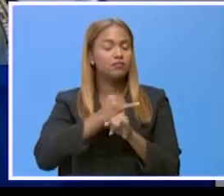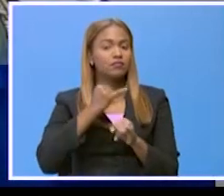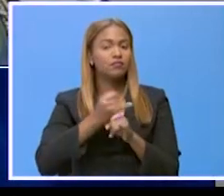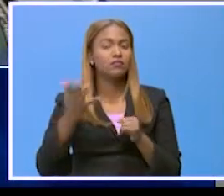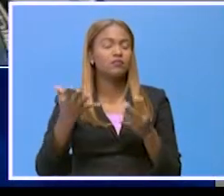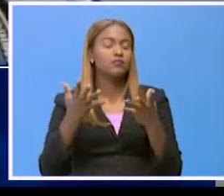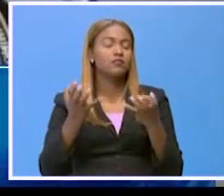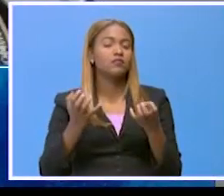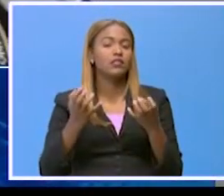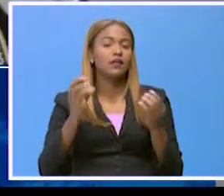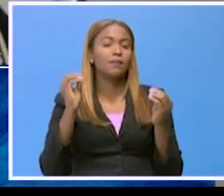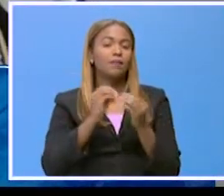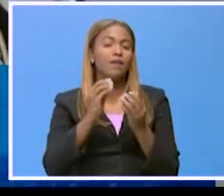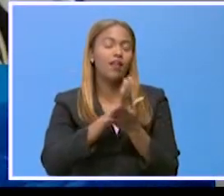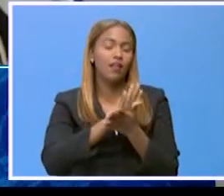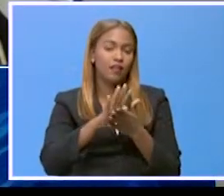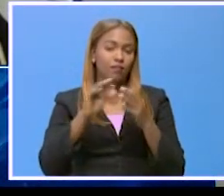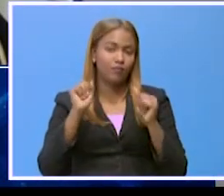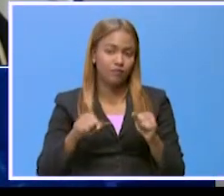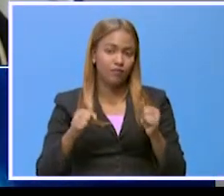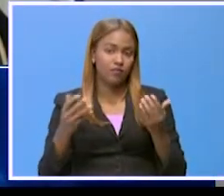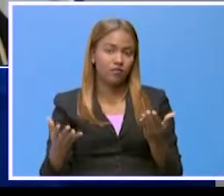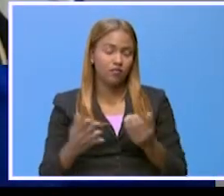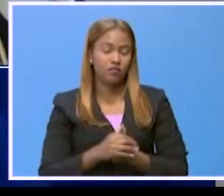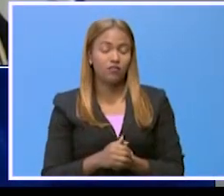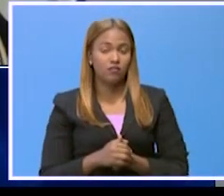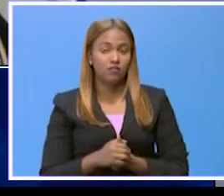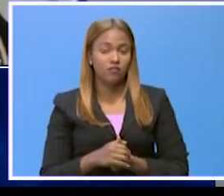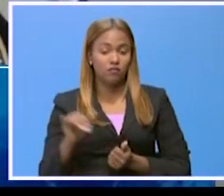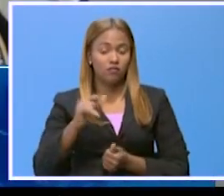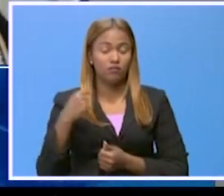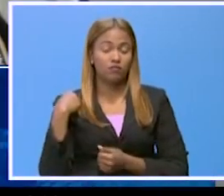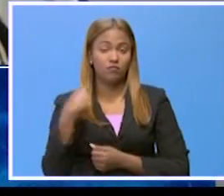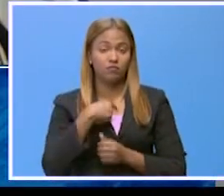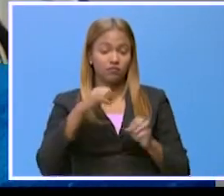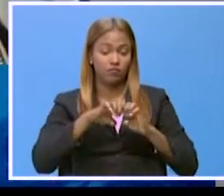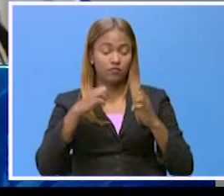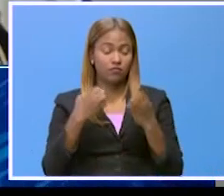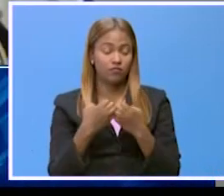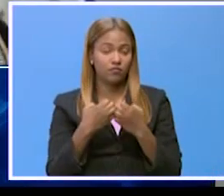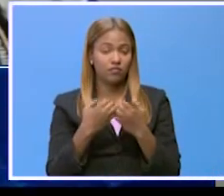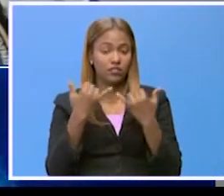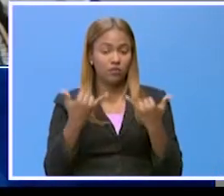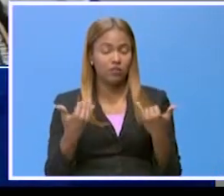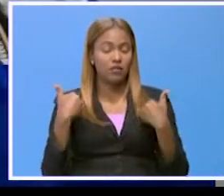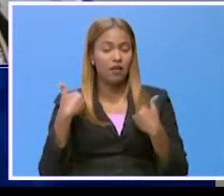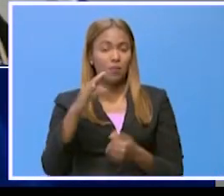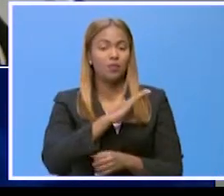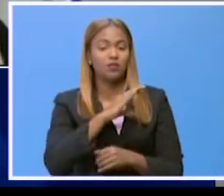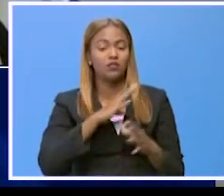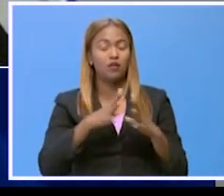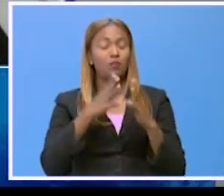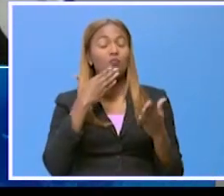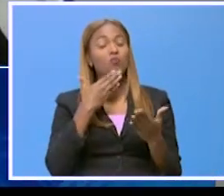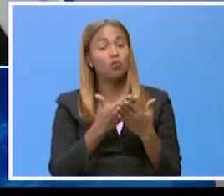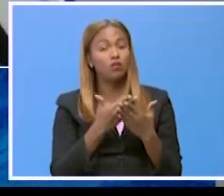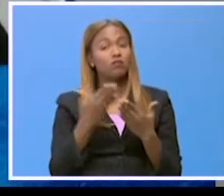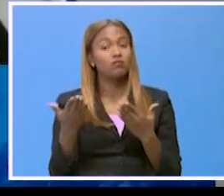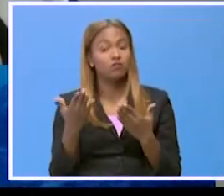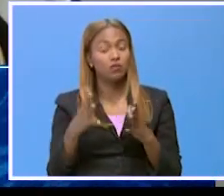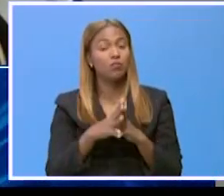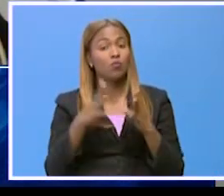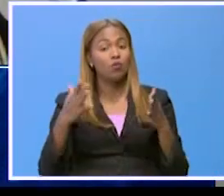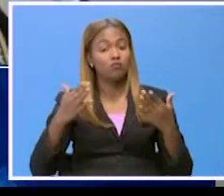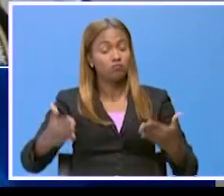ser más transparente con ellos en nosotros y en nuestro equipo hoy tenemos la policía muy empoderada muy